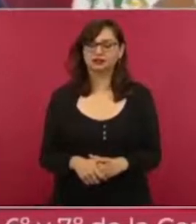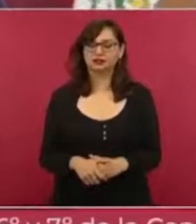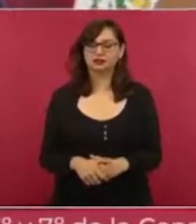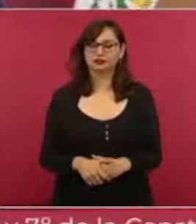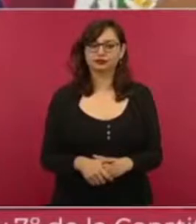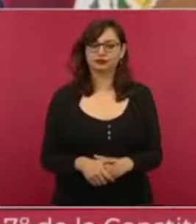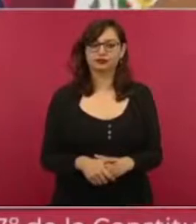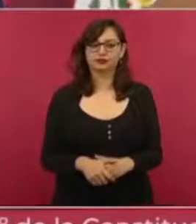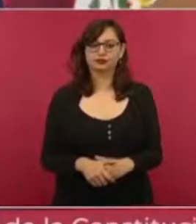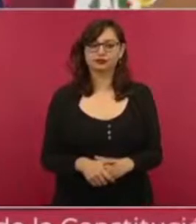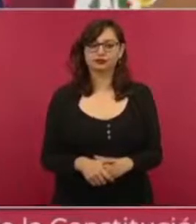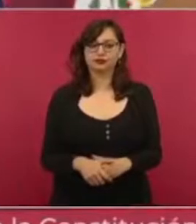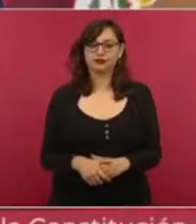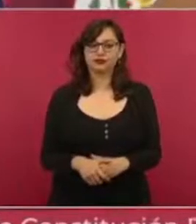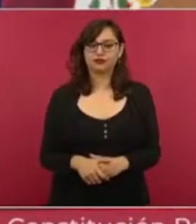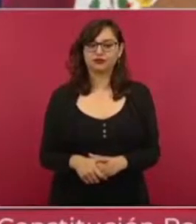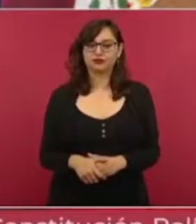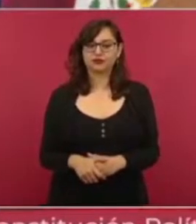menos